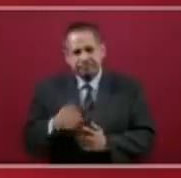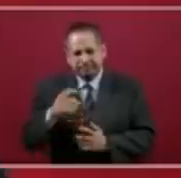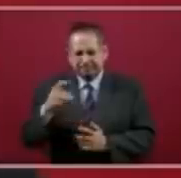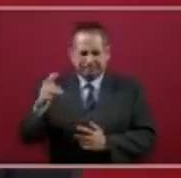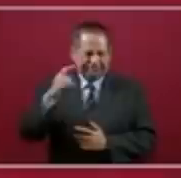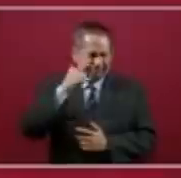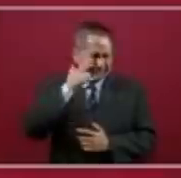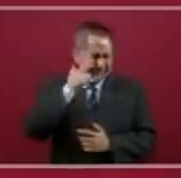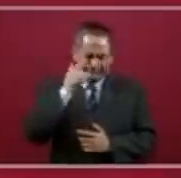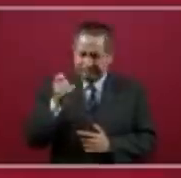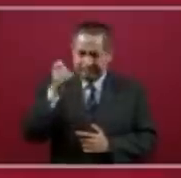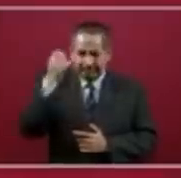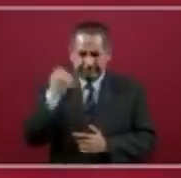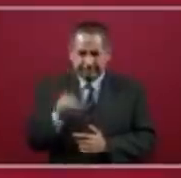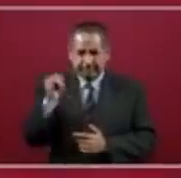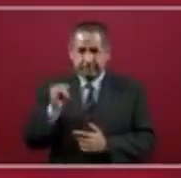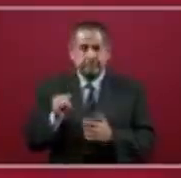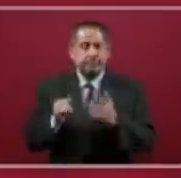paradójicas